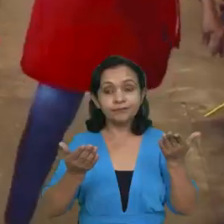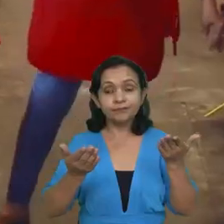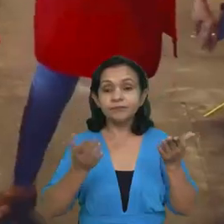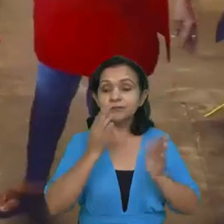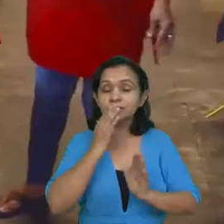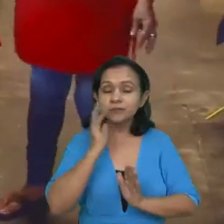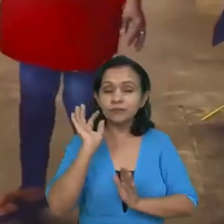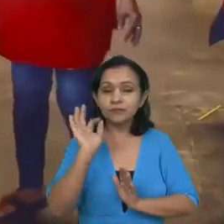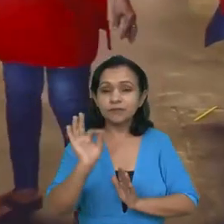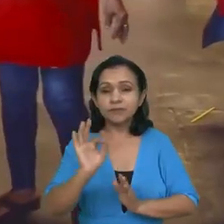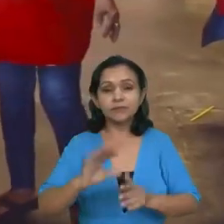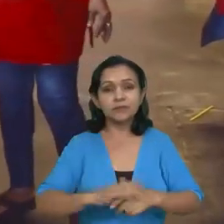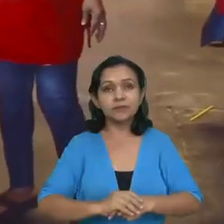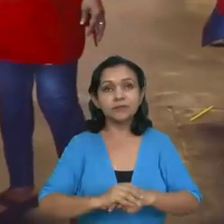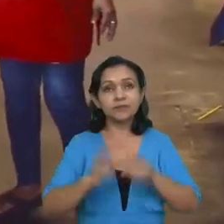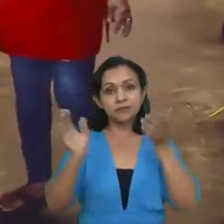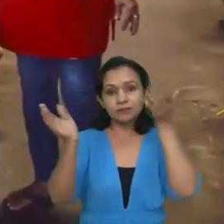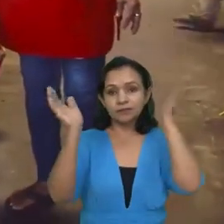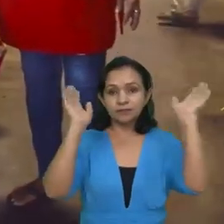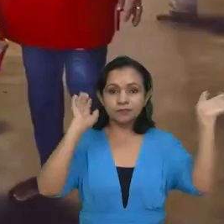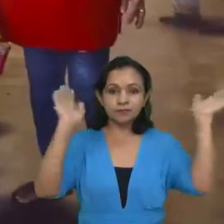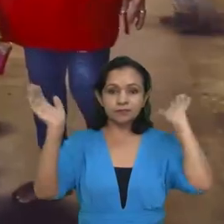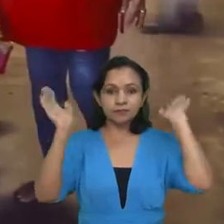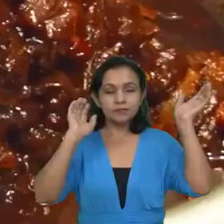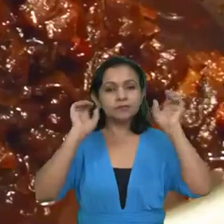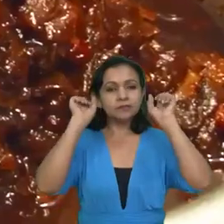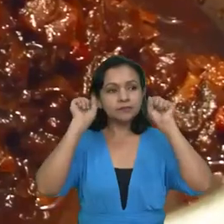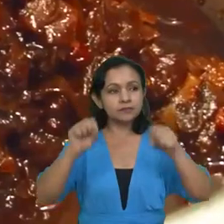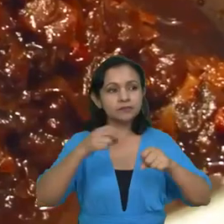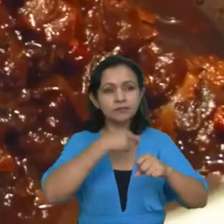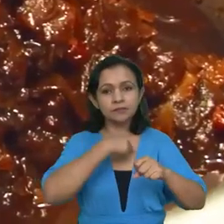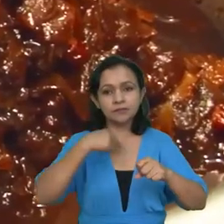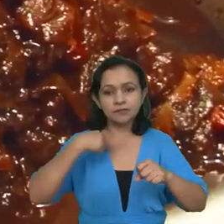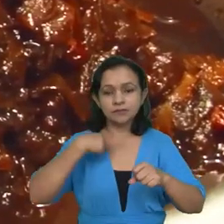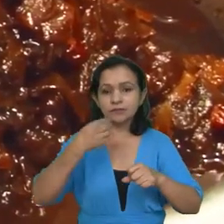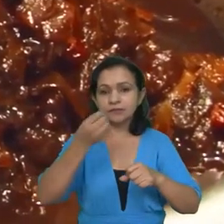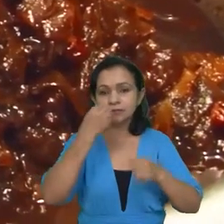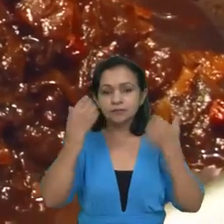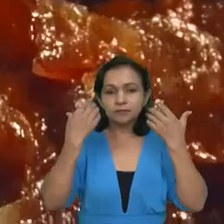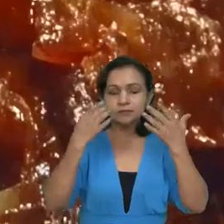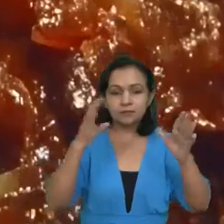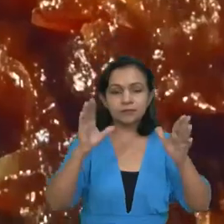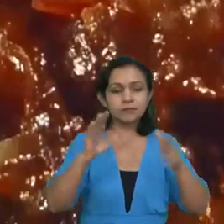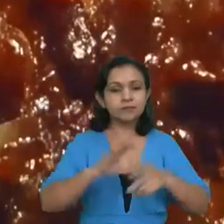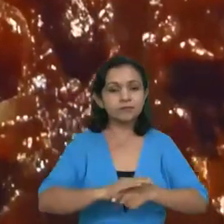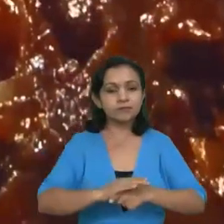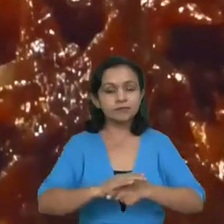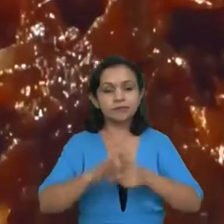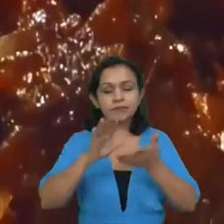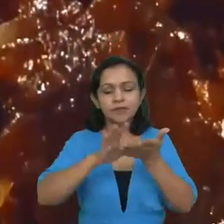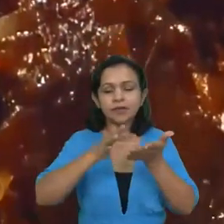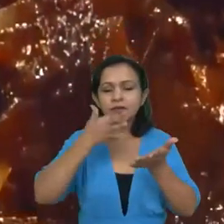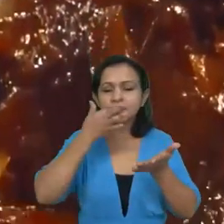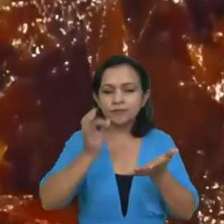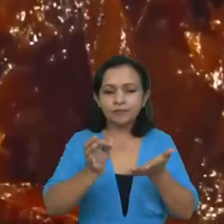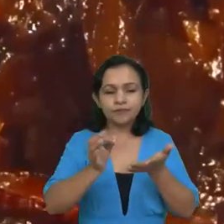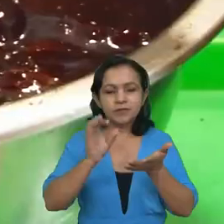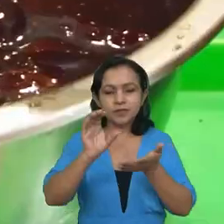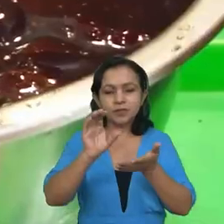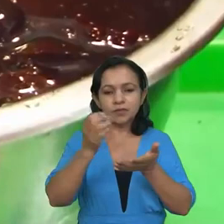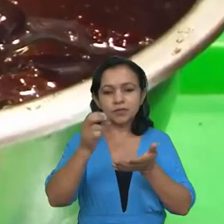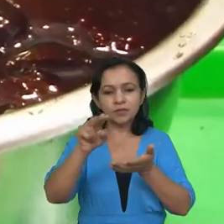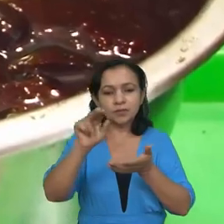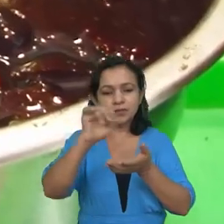rico en este mercado también puede disfrutar de los postres tradicionales de cuaresma como el almíbar lacus